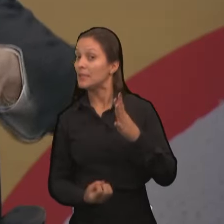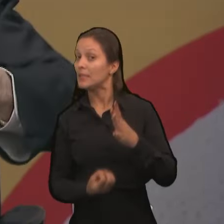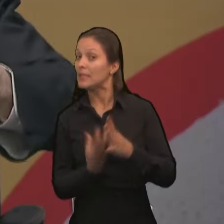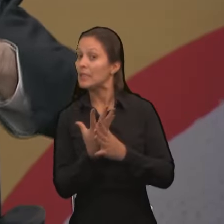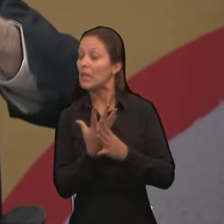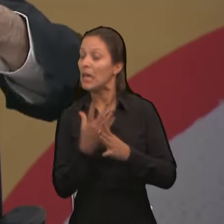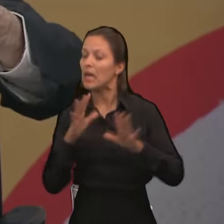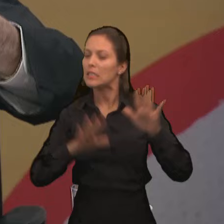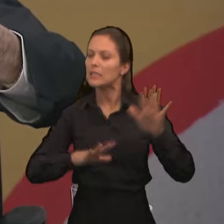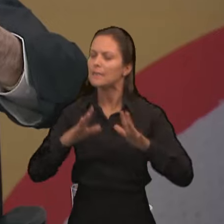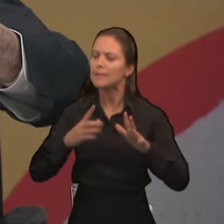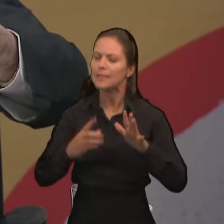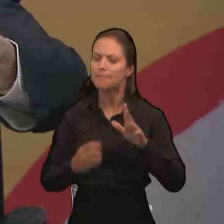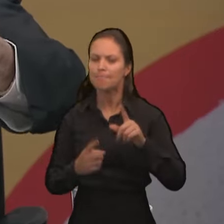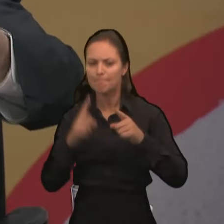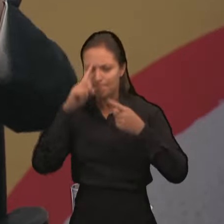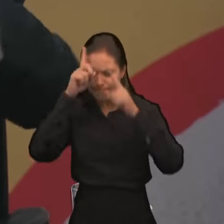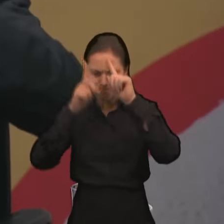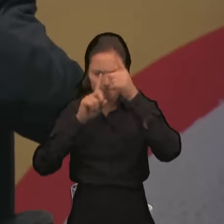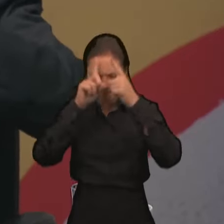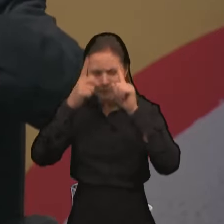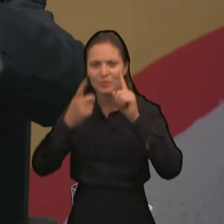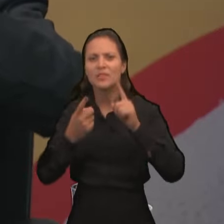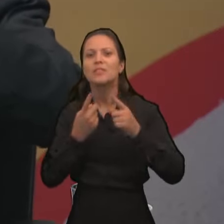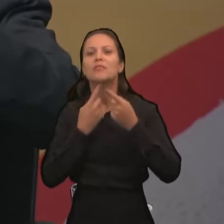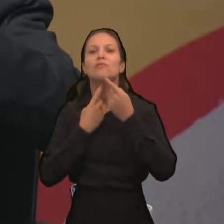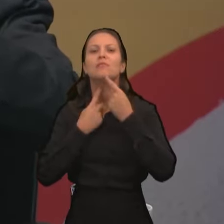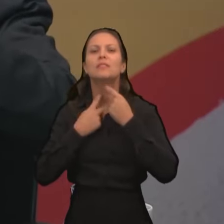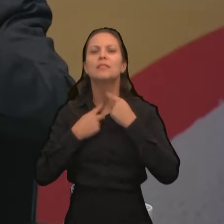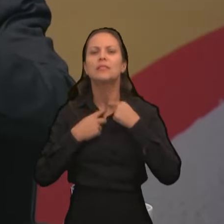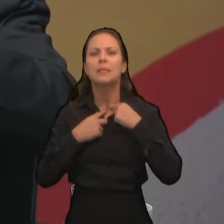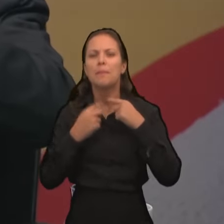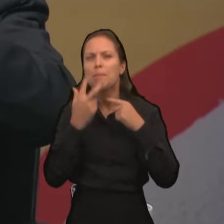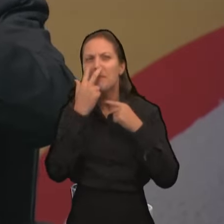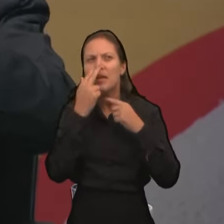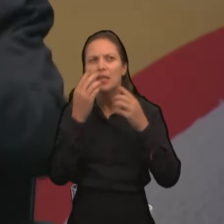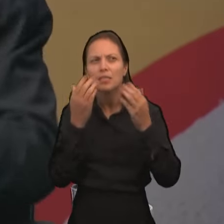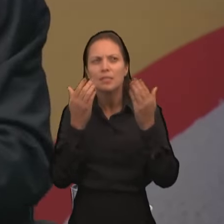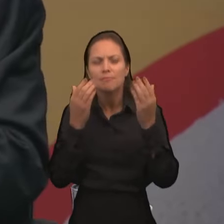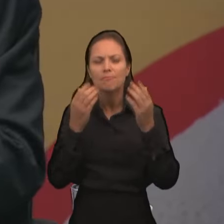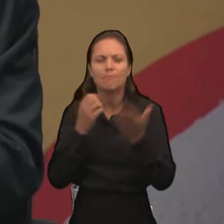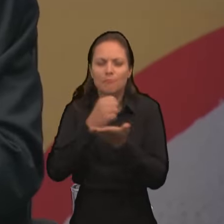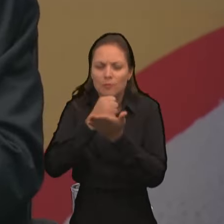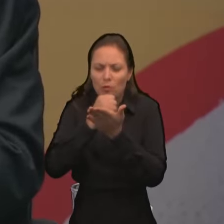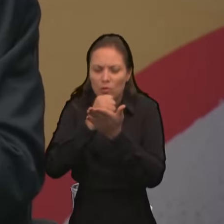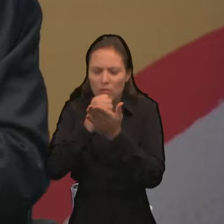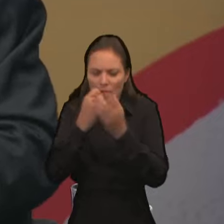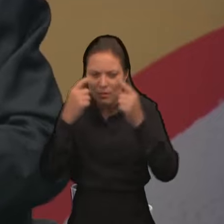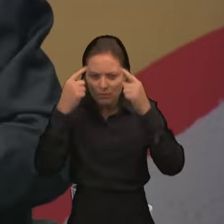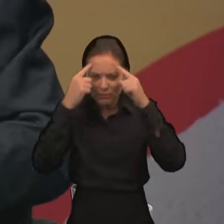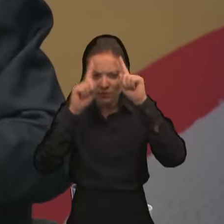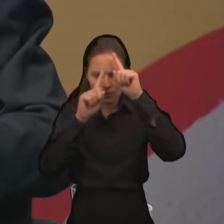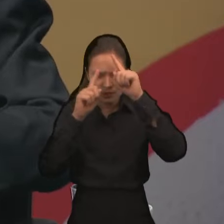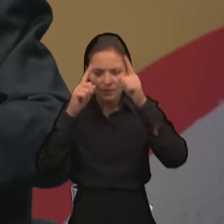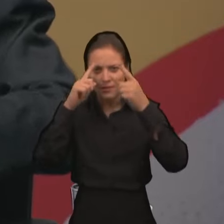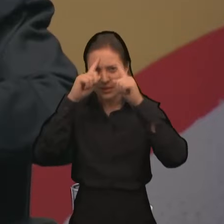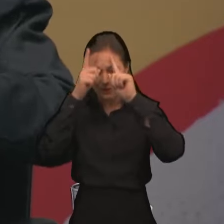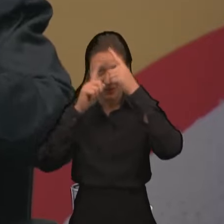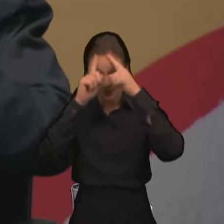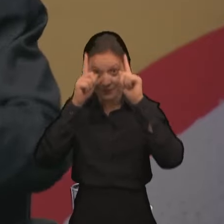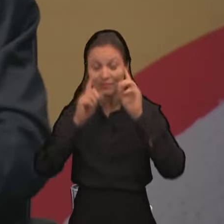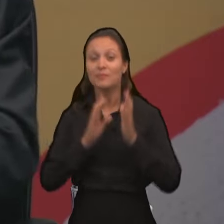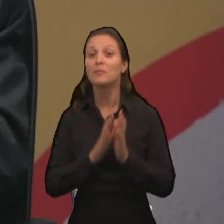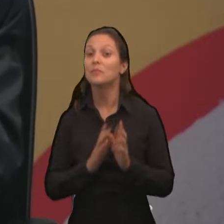crear lo que deseamos y nos gusta, haciendo una manipulación cerebral de